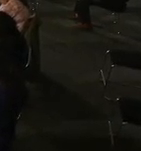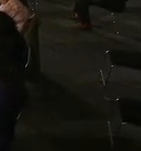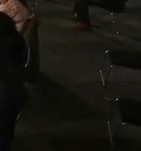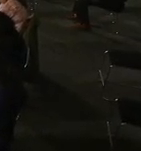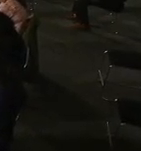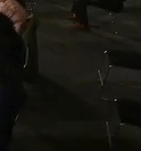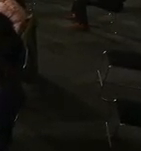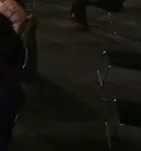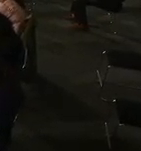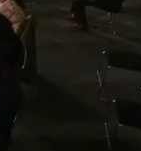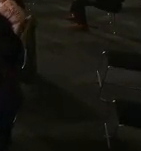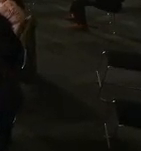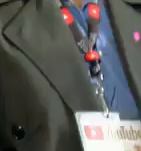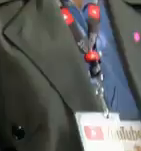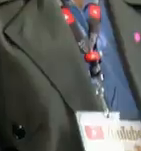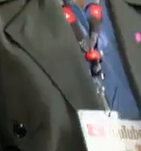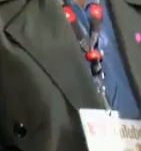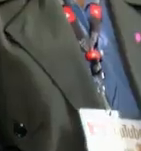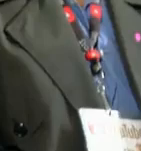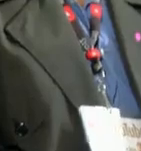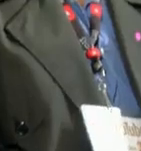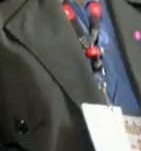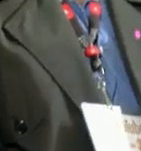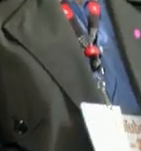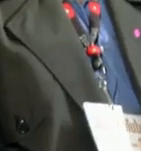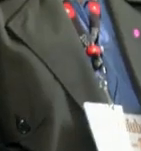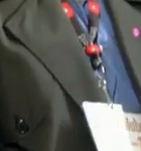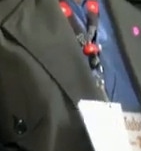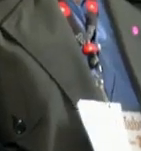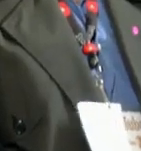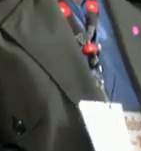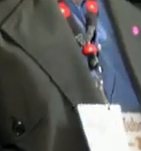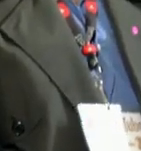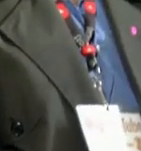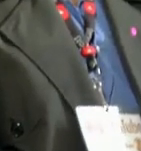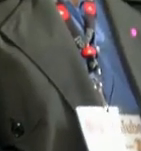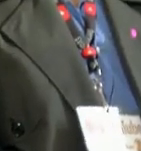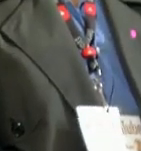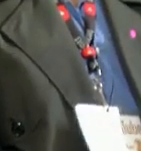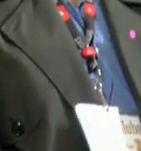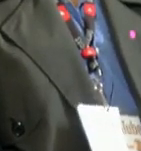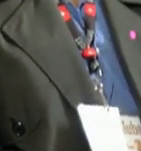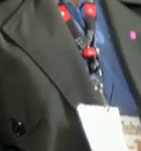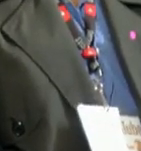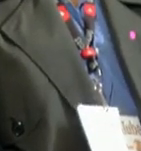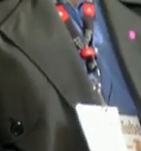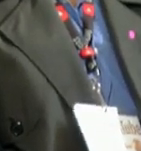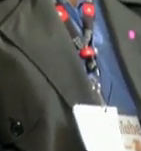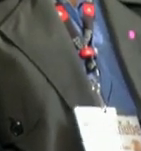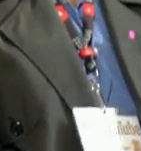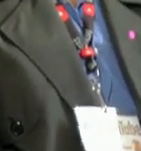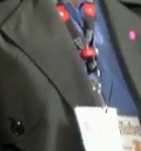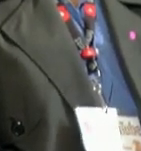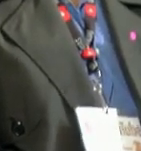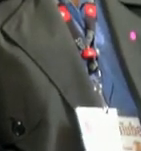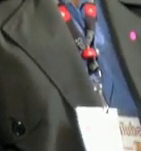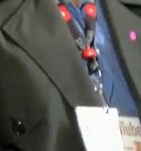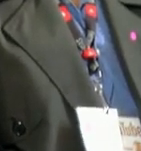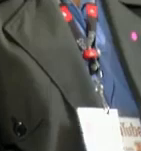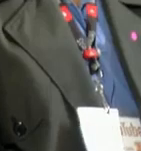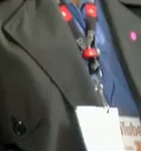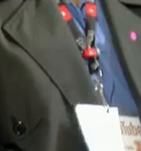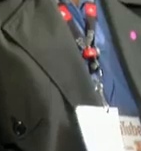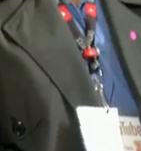por 5 años y que tiene que ver con las consultas, no solo de los libros, sino también de los programas y los planes que pues